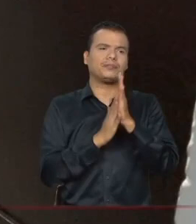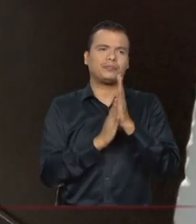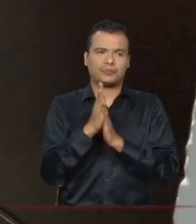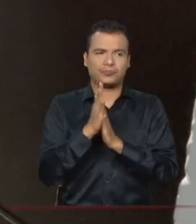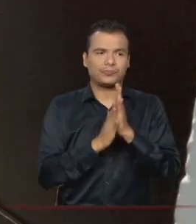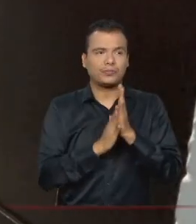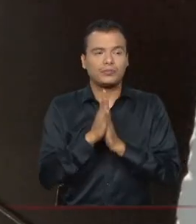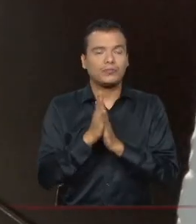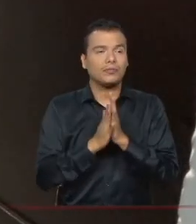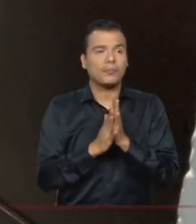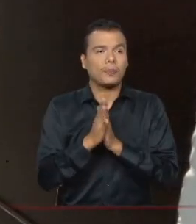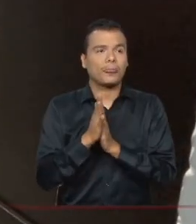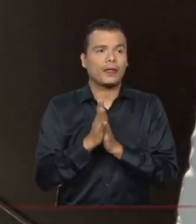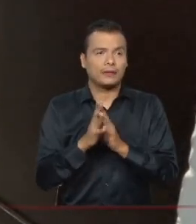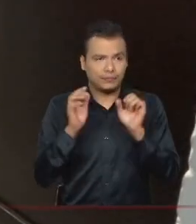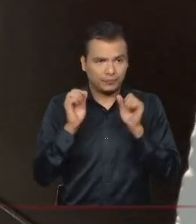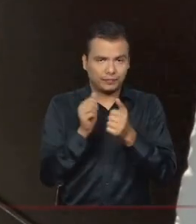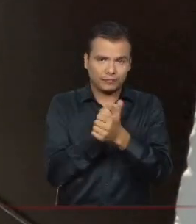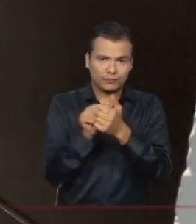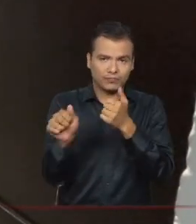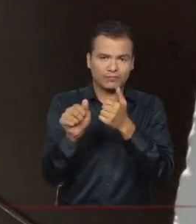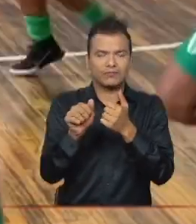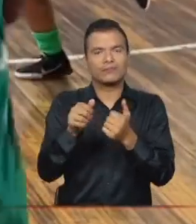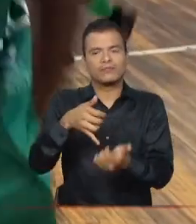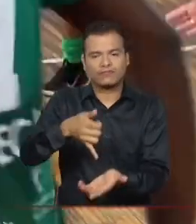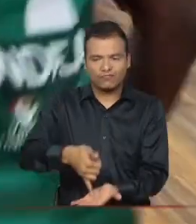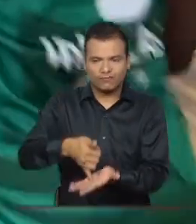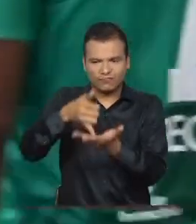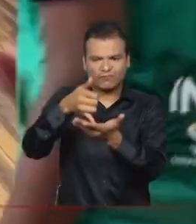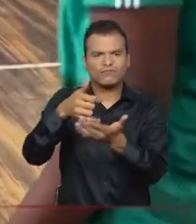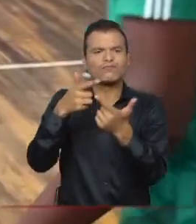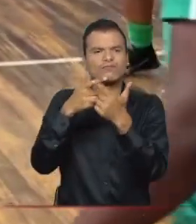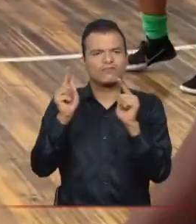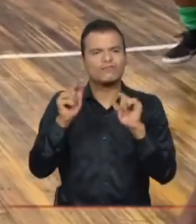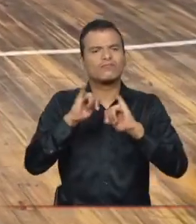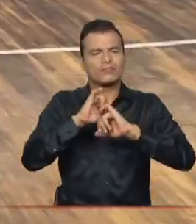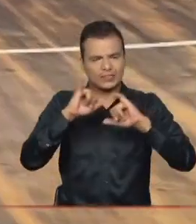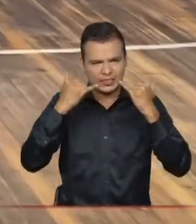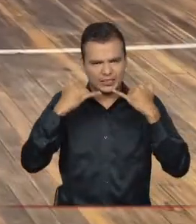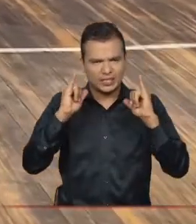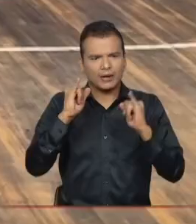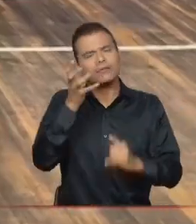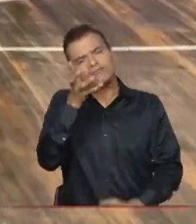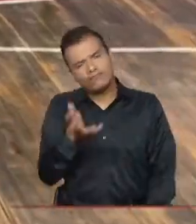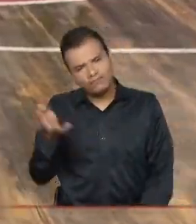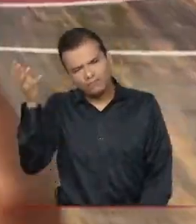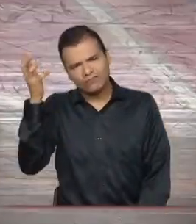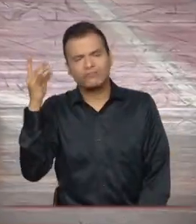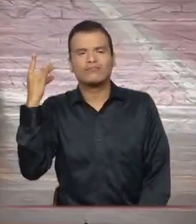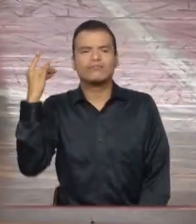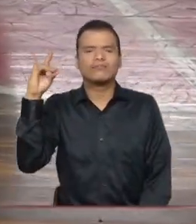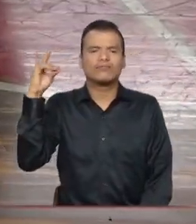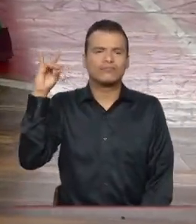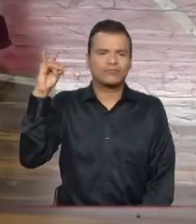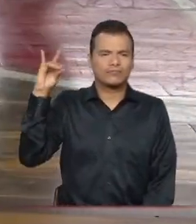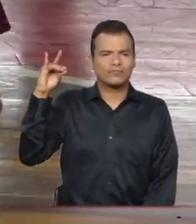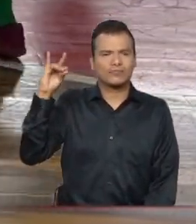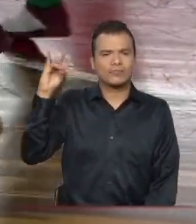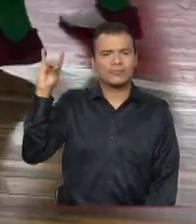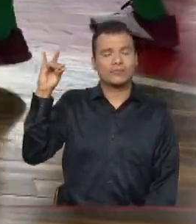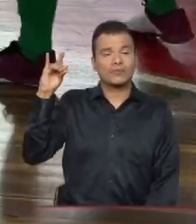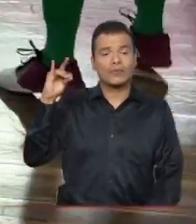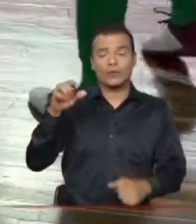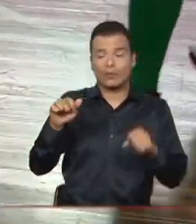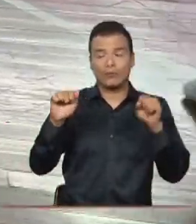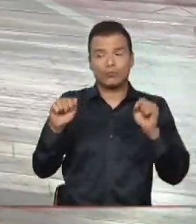ese paso a la Libertadores e ir a Bolivia. En medio de toda la turbulencia para afianzar el fútbol femenino en el